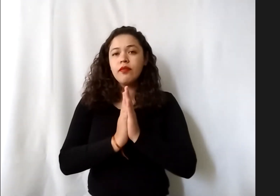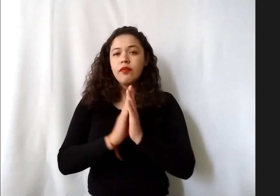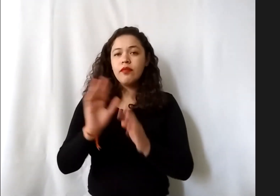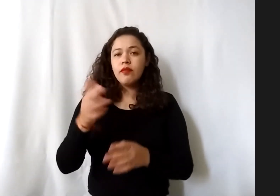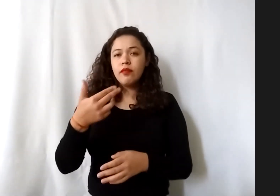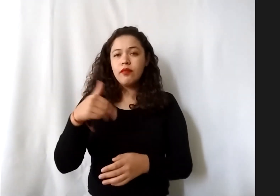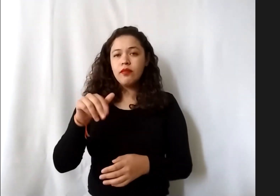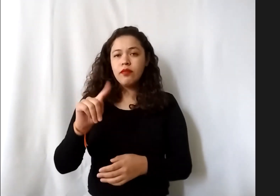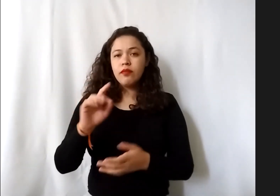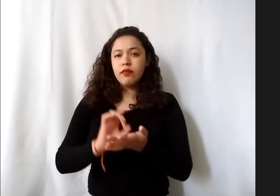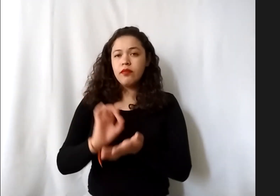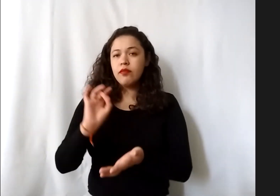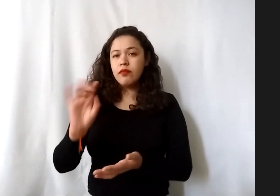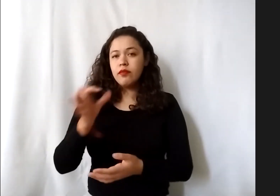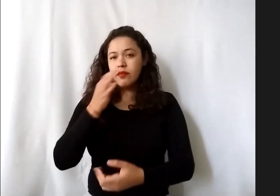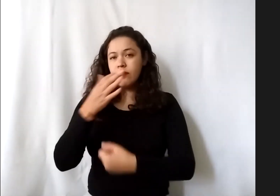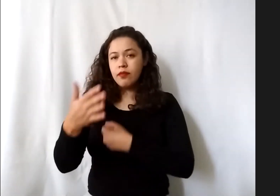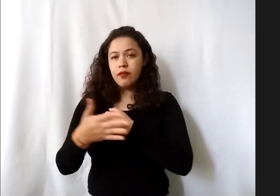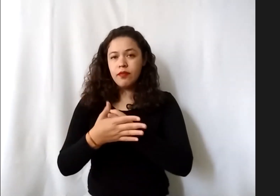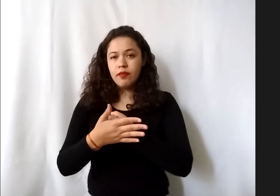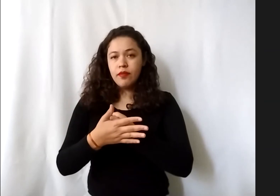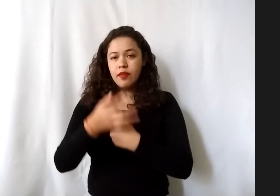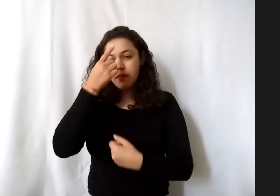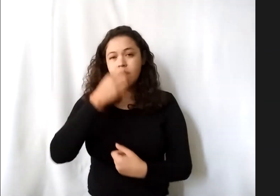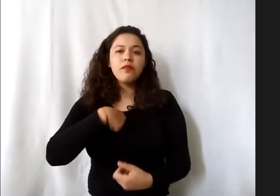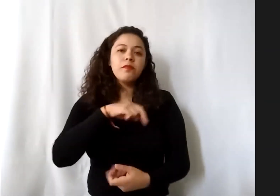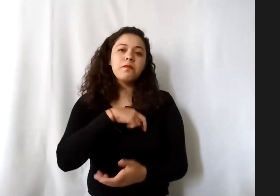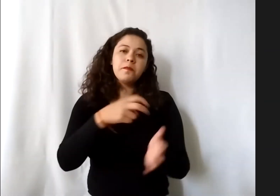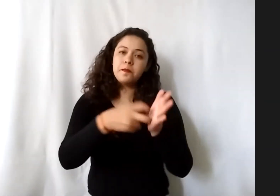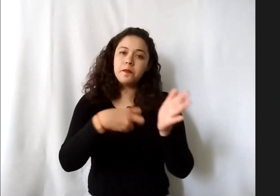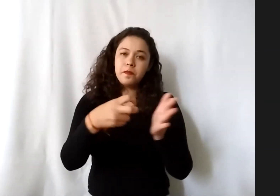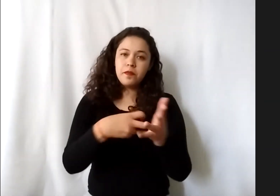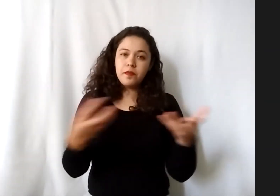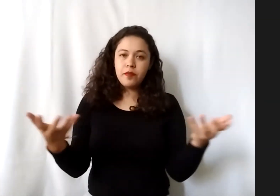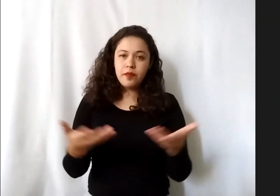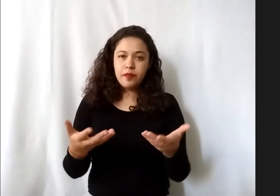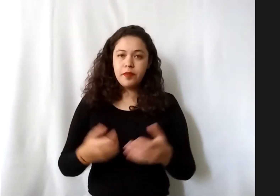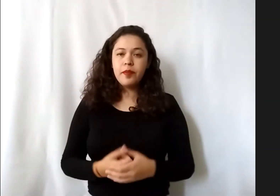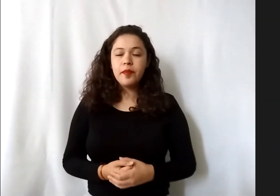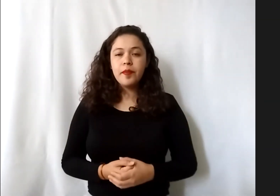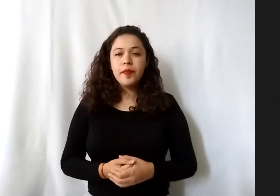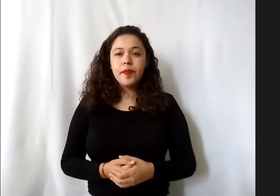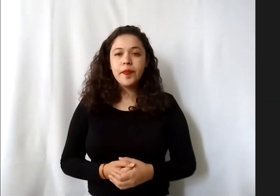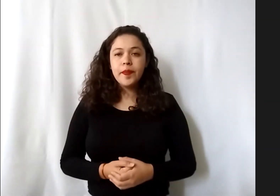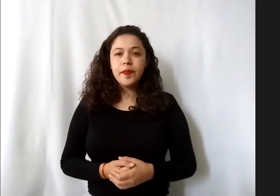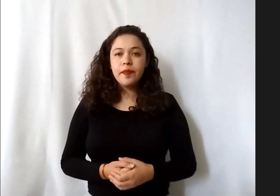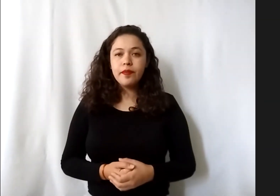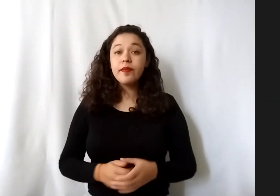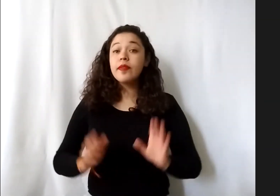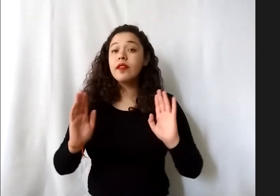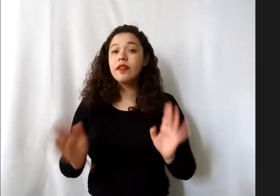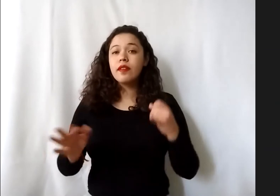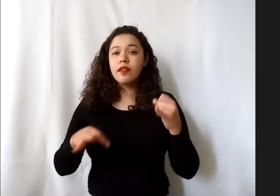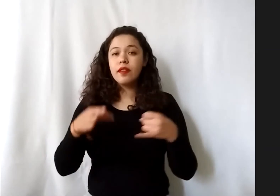indiquen a través del chat para hacer la edición correspondiente. Por último,